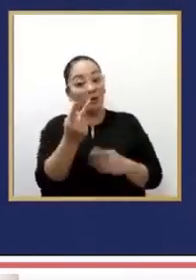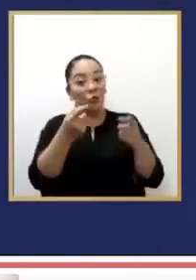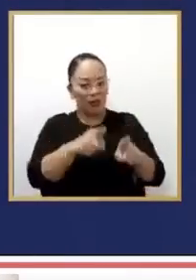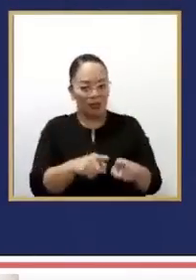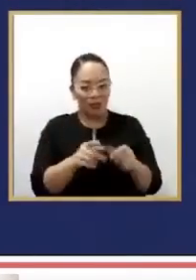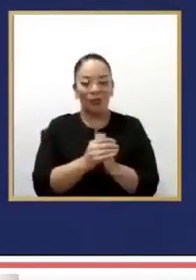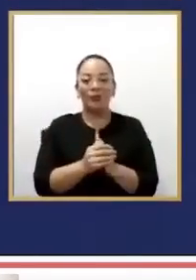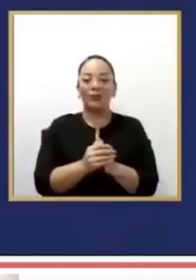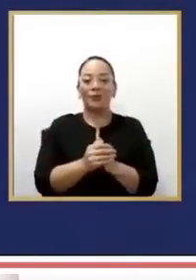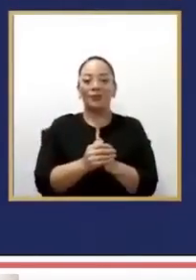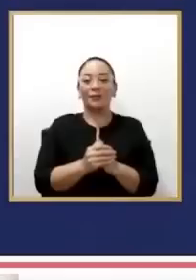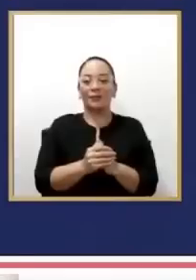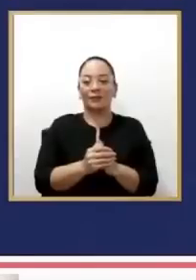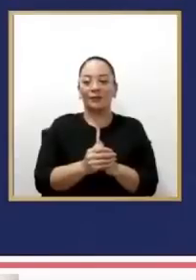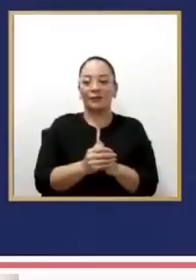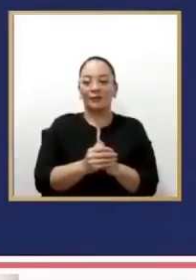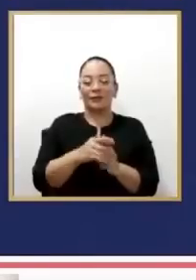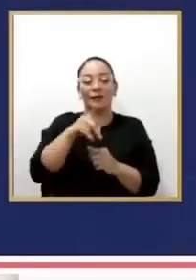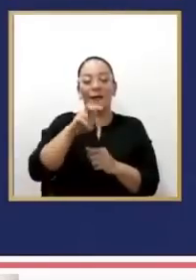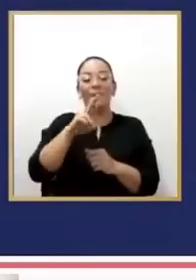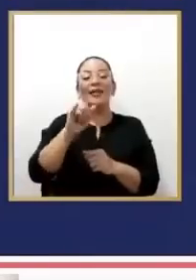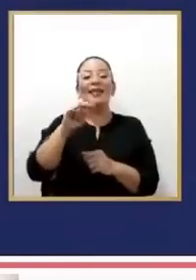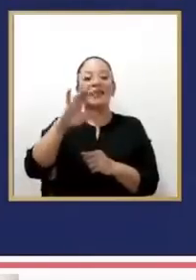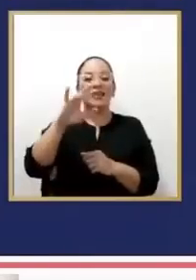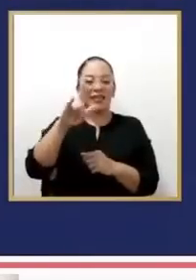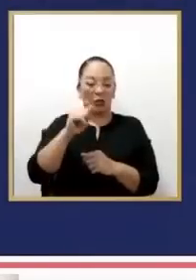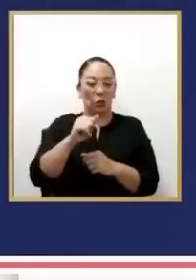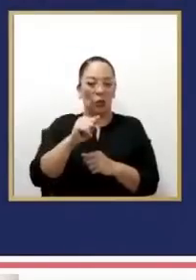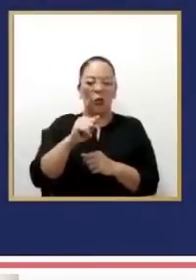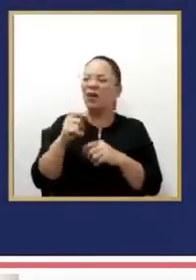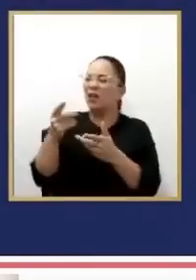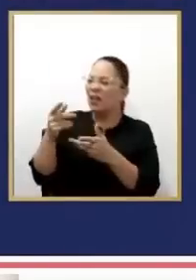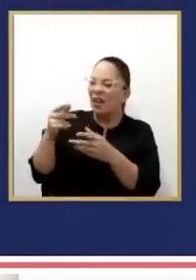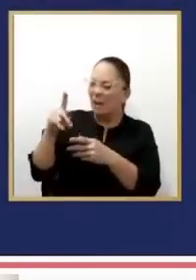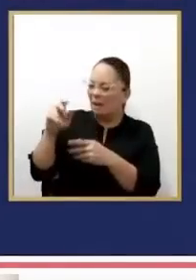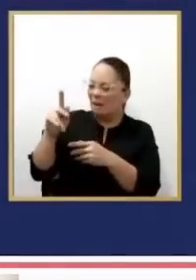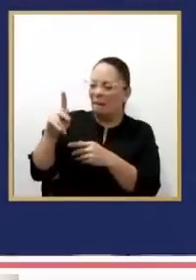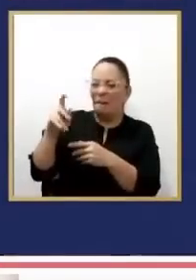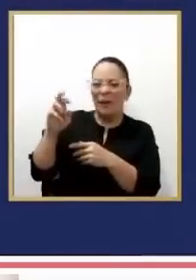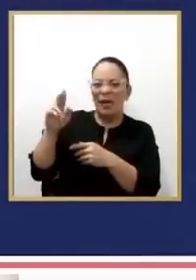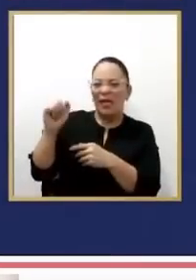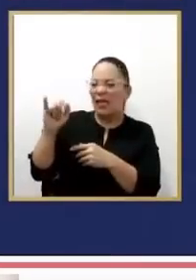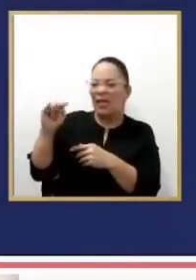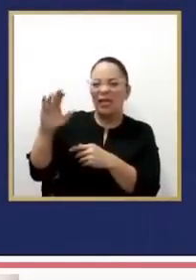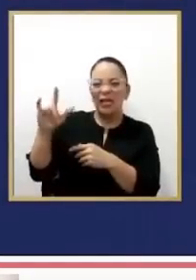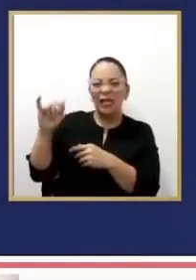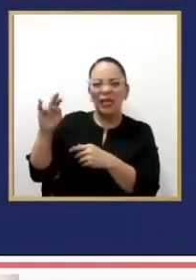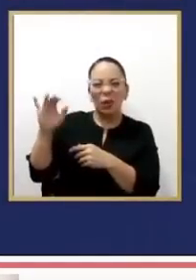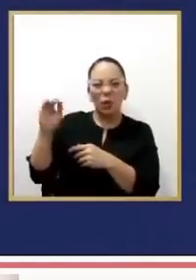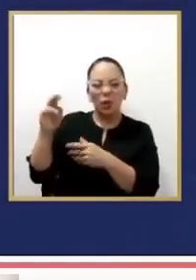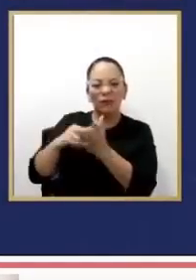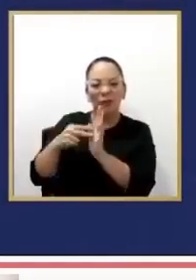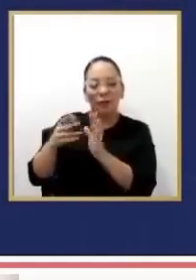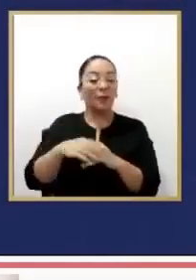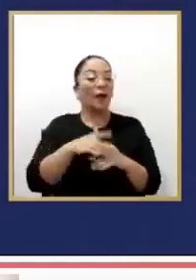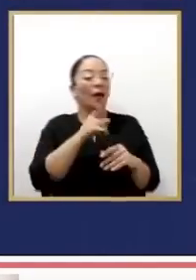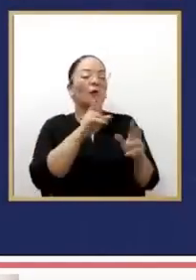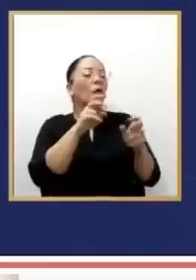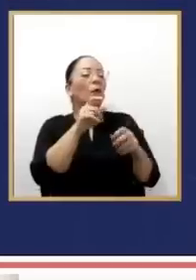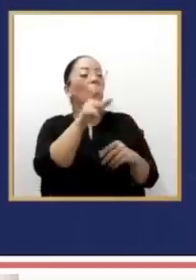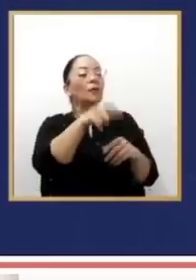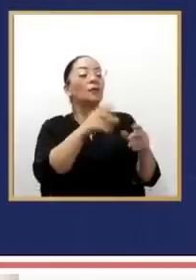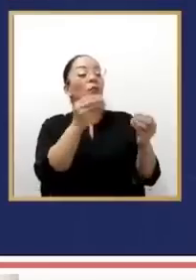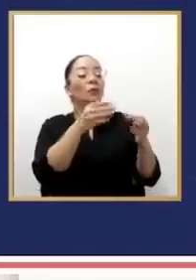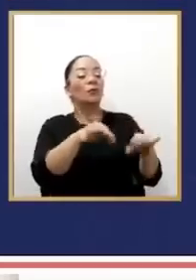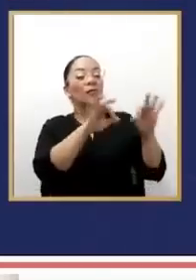el perínclito abogado don Frank Paniagua Mendoza. ¿Qué significa perínclito? Perínclito es alguien que se considera como muy importante.